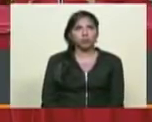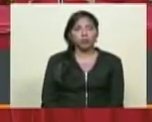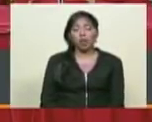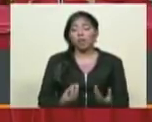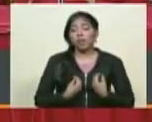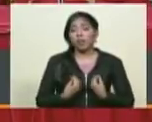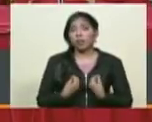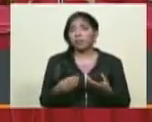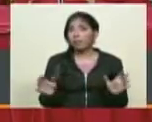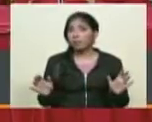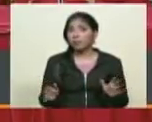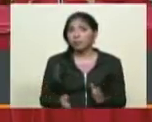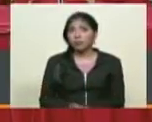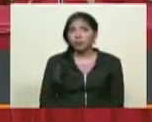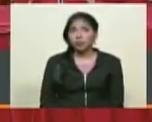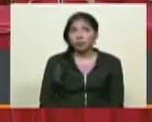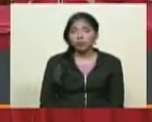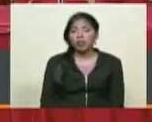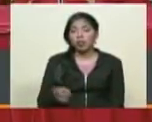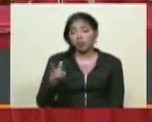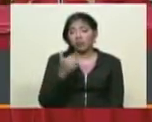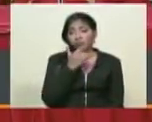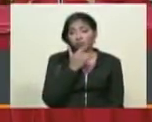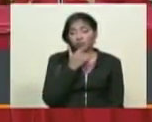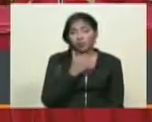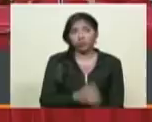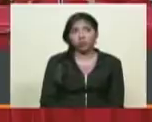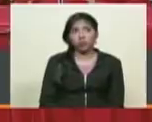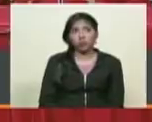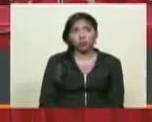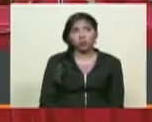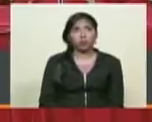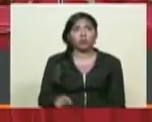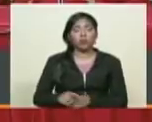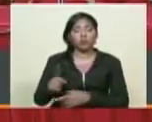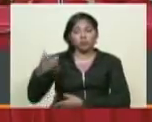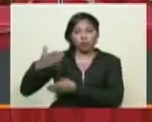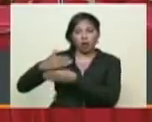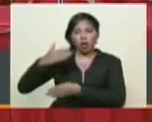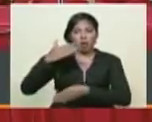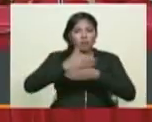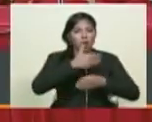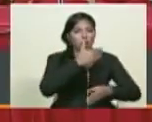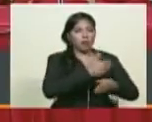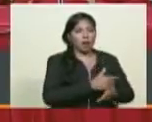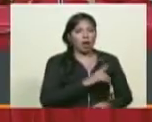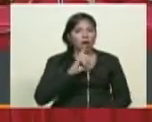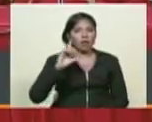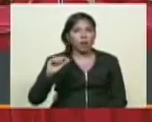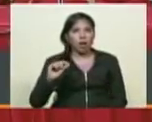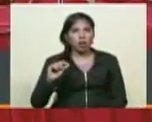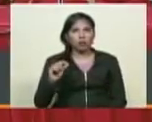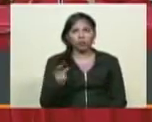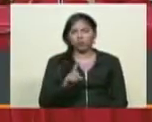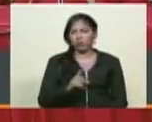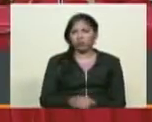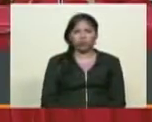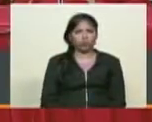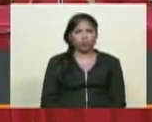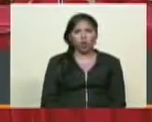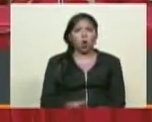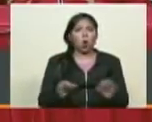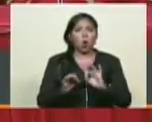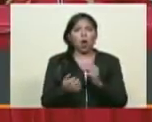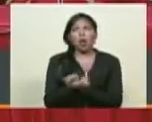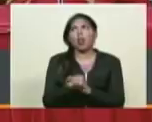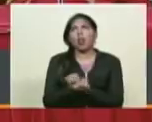subsistiendo. Entonces creo que ellos cometen ese error, acorralarnos y pensar, los acorralamos y se van, se suicidan. Nos suicidamos, nos